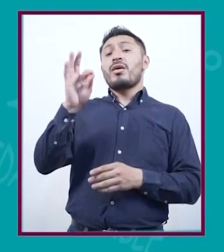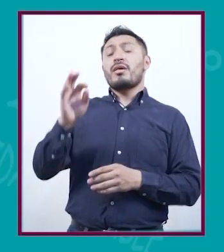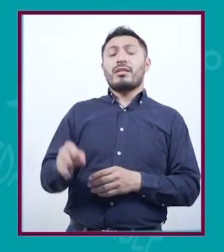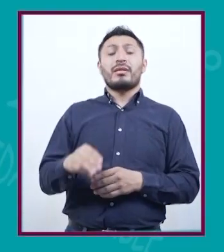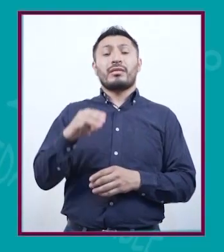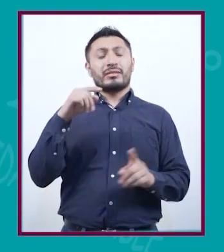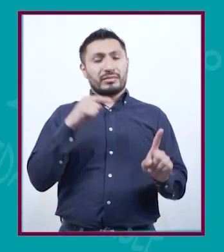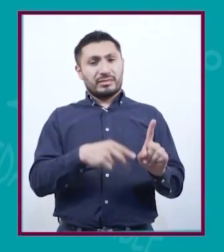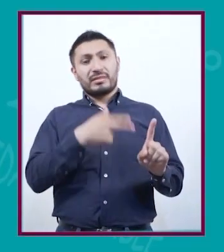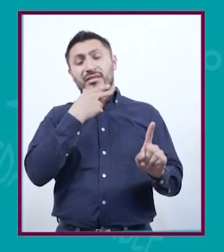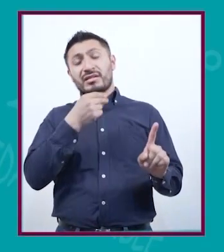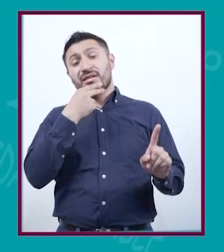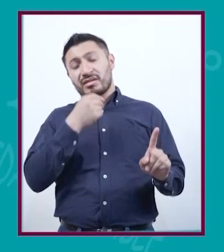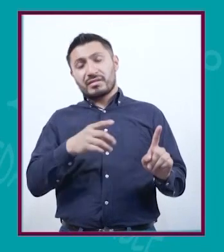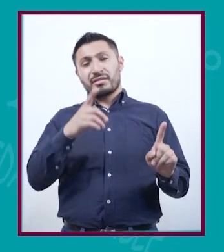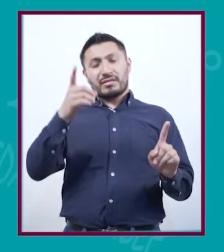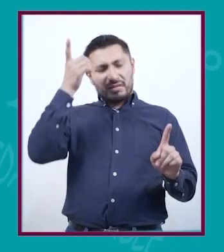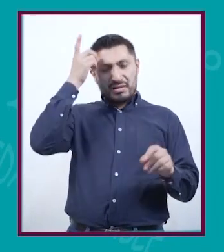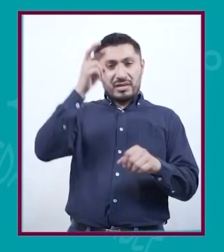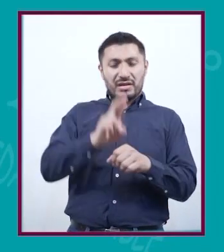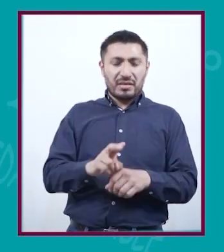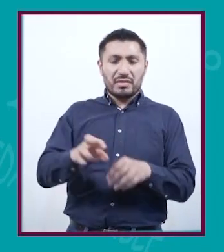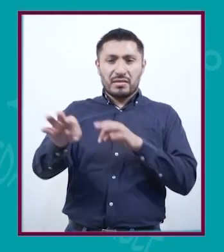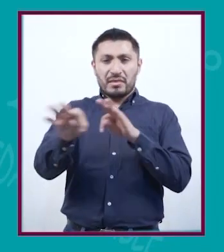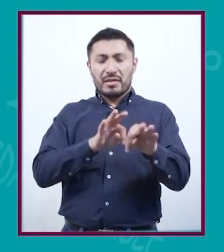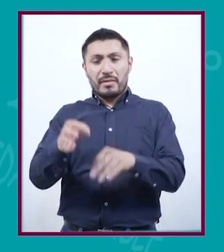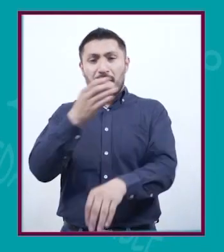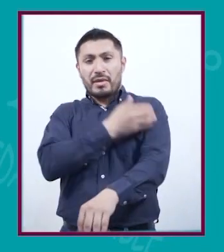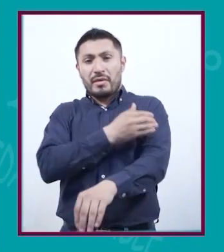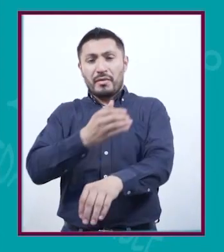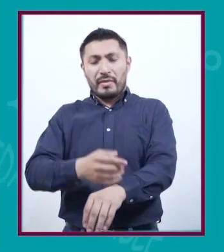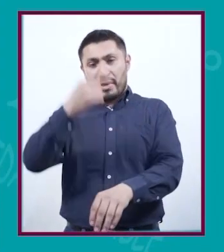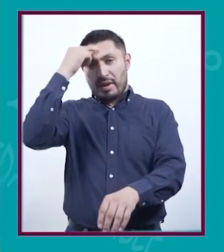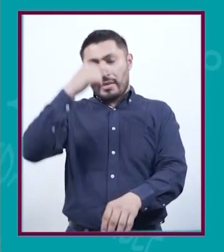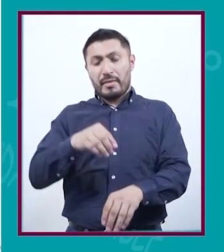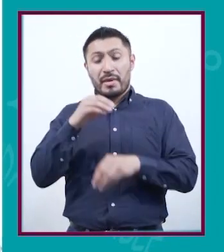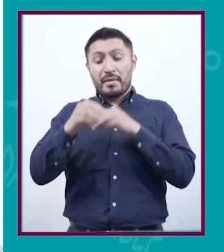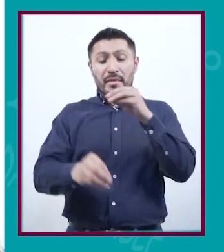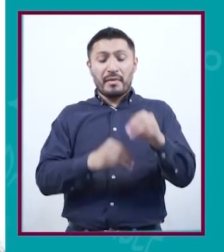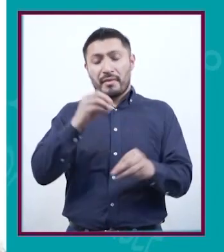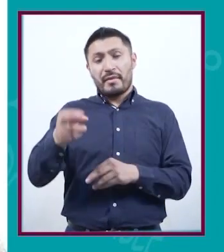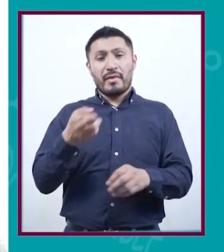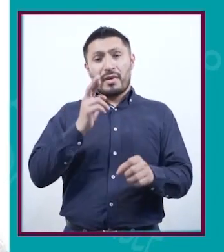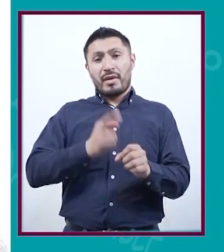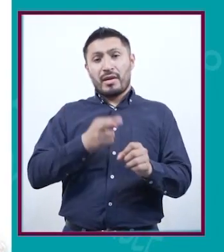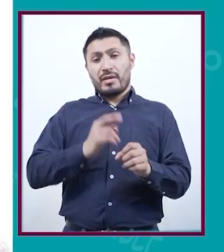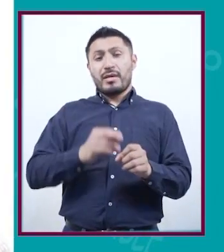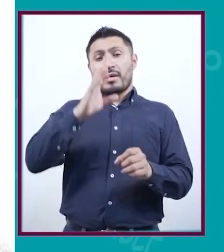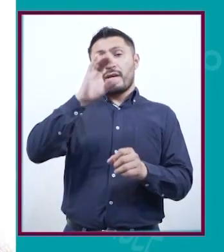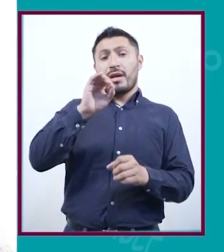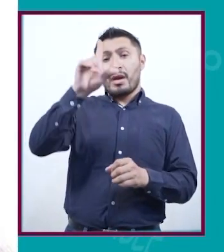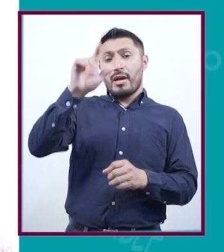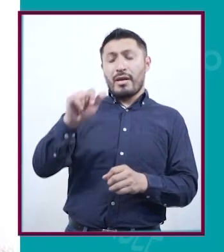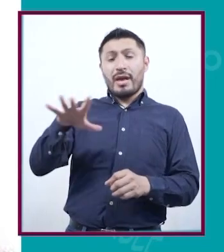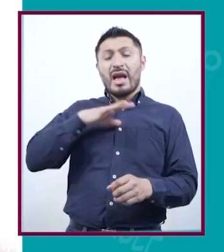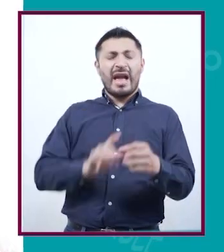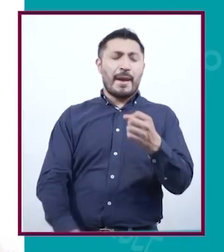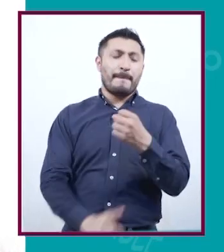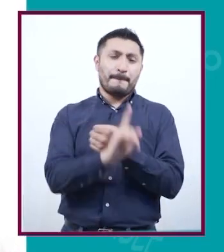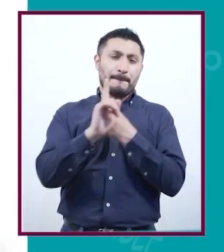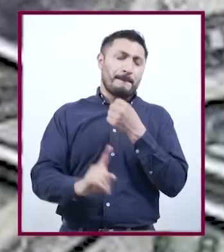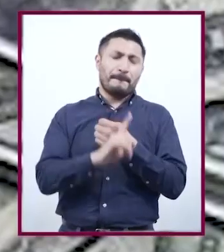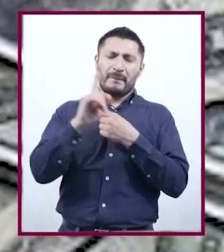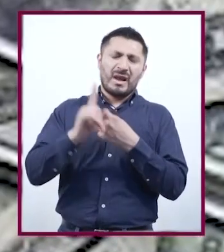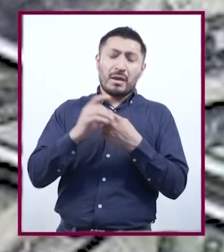En 1940, Matt Keith, el director de operaciones de una compañía dedicada a la fabricación de refresco de